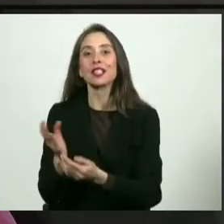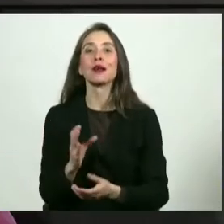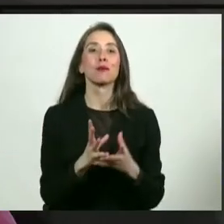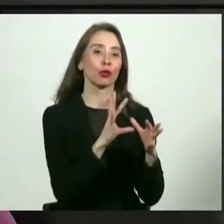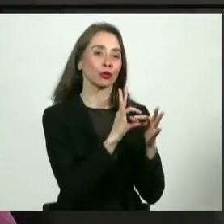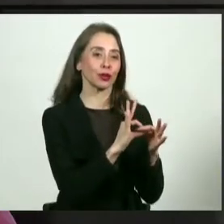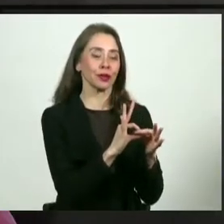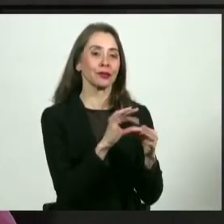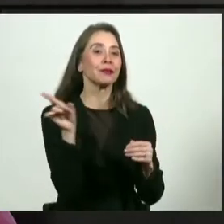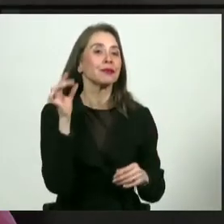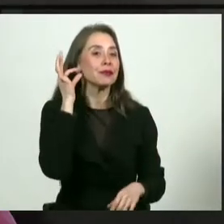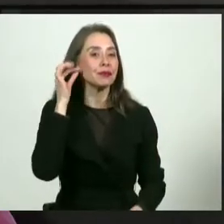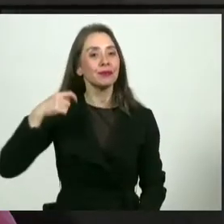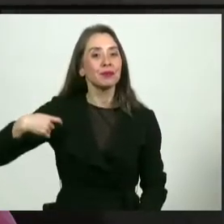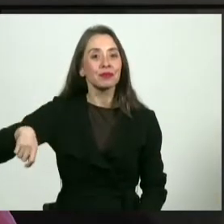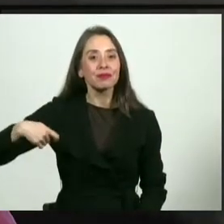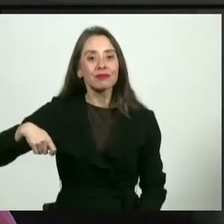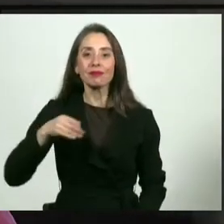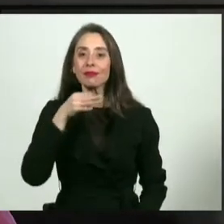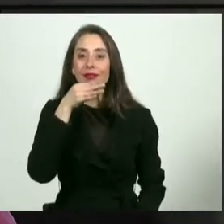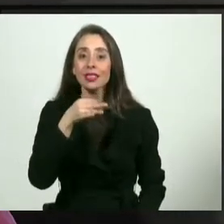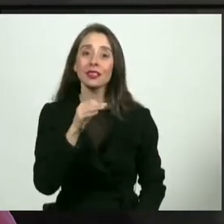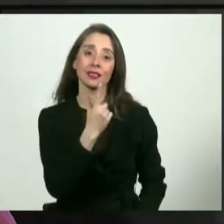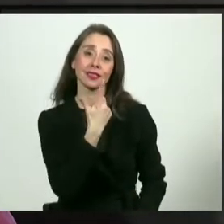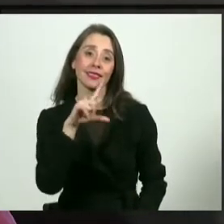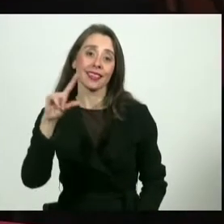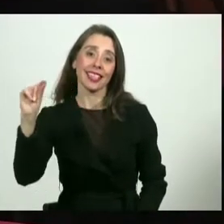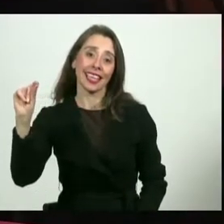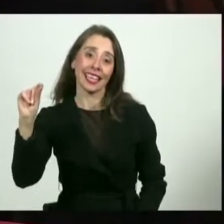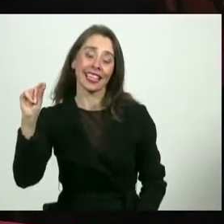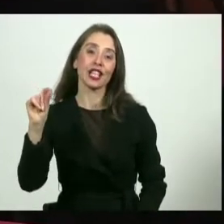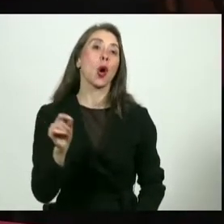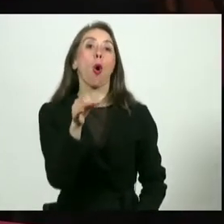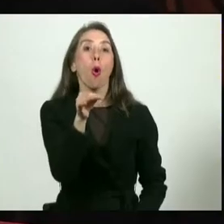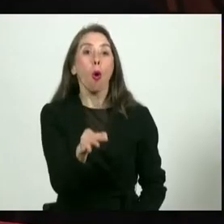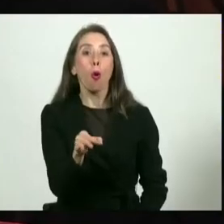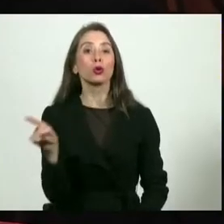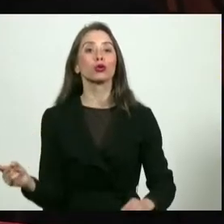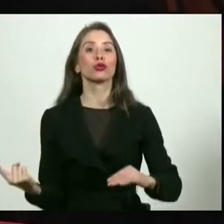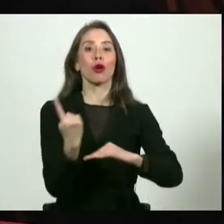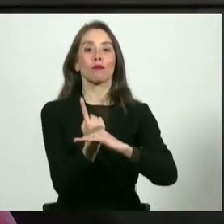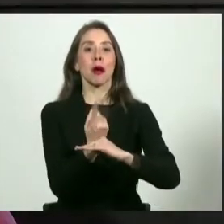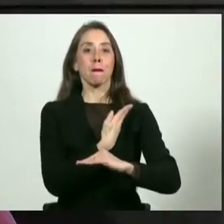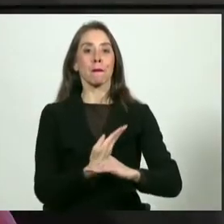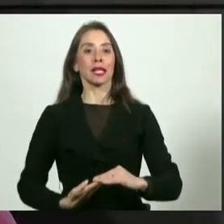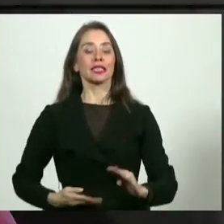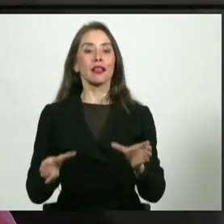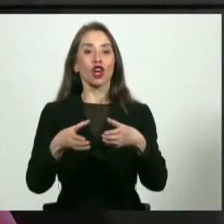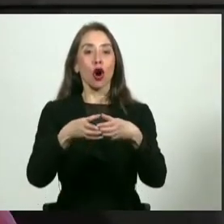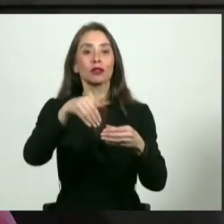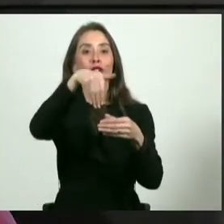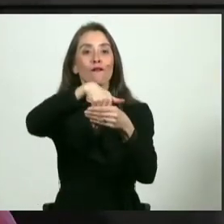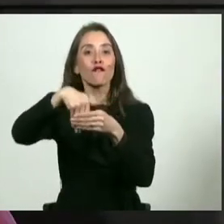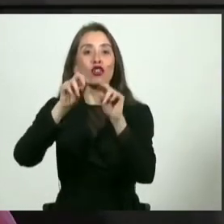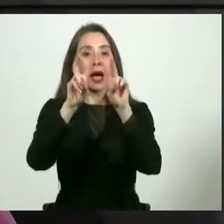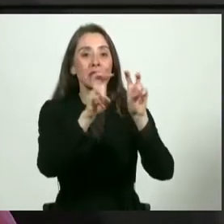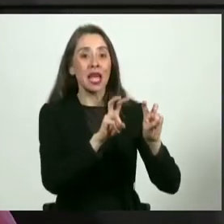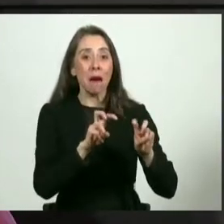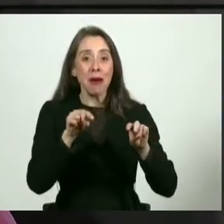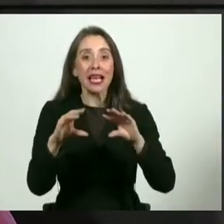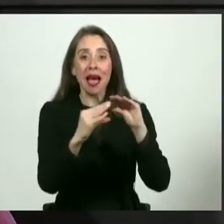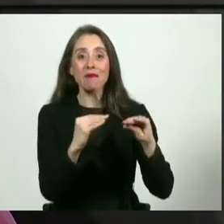estaba hablando la senadora, que va a tener que retirarse porque precisamente tiene que ir a presidir la comisión donde se va a votar los temas de los que hemos